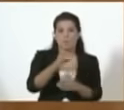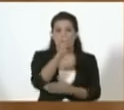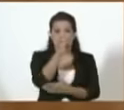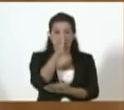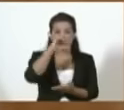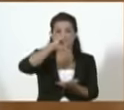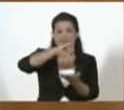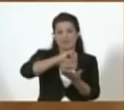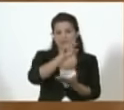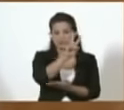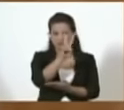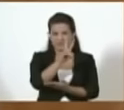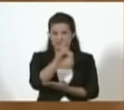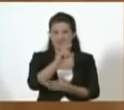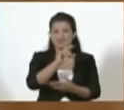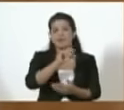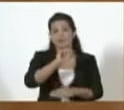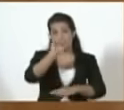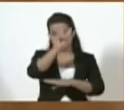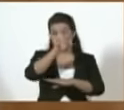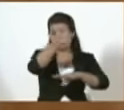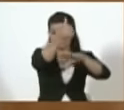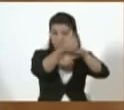Central de Venezuela, de la